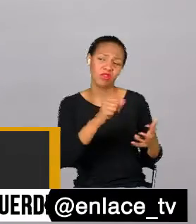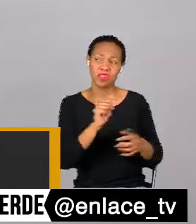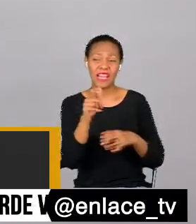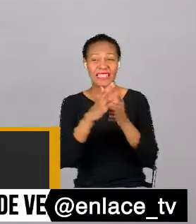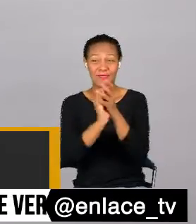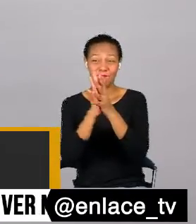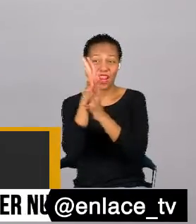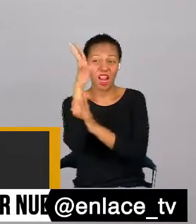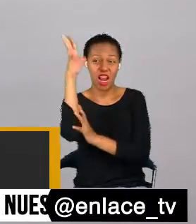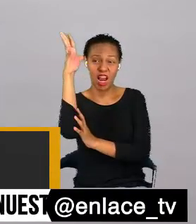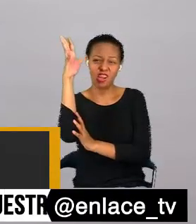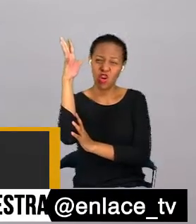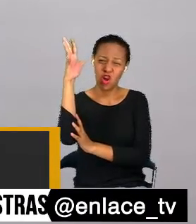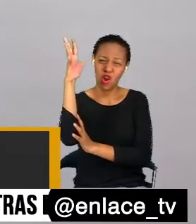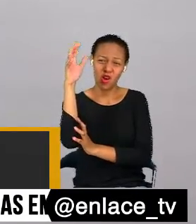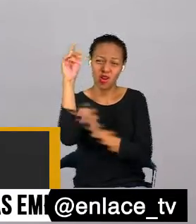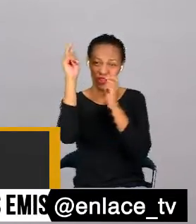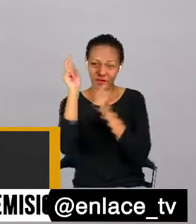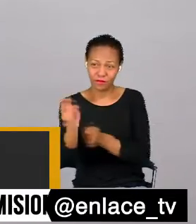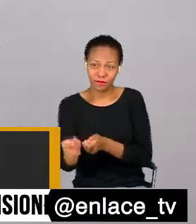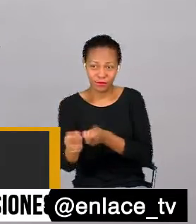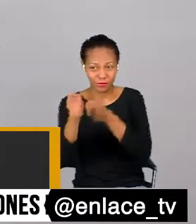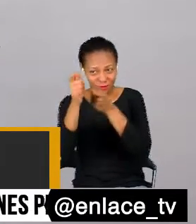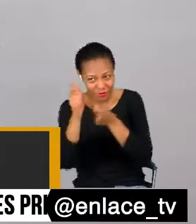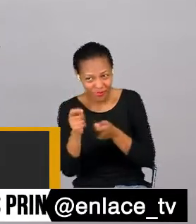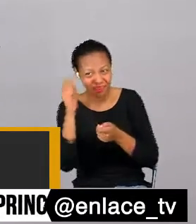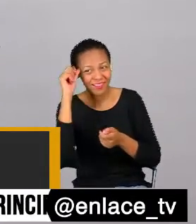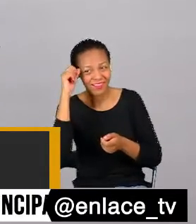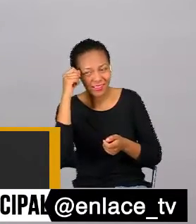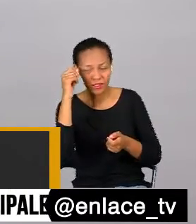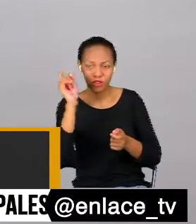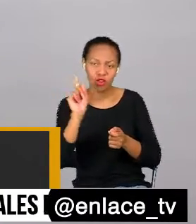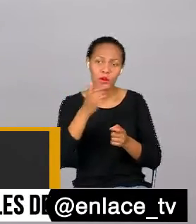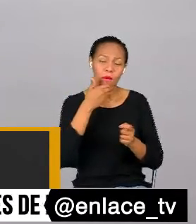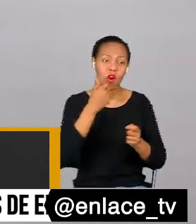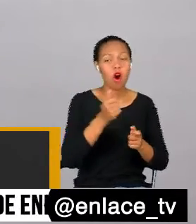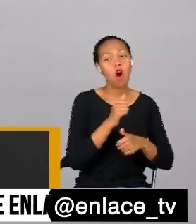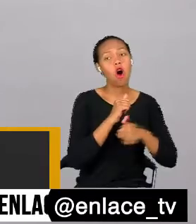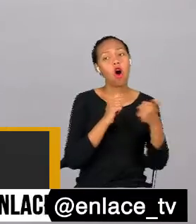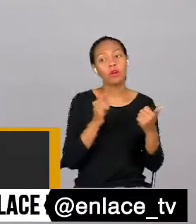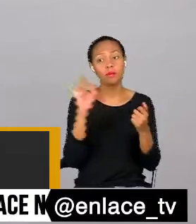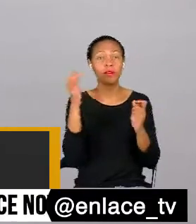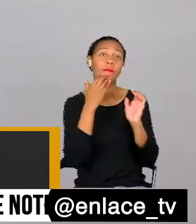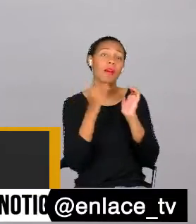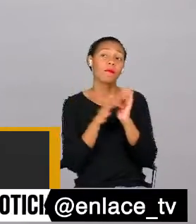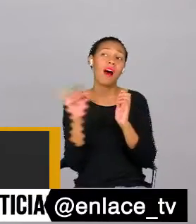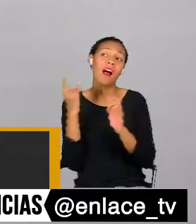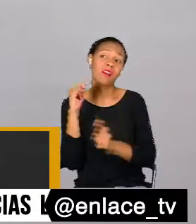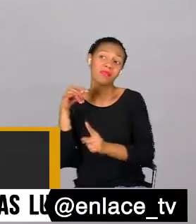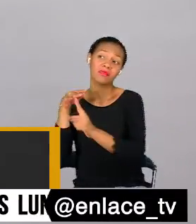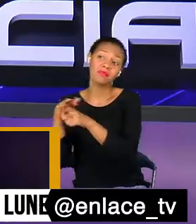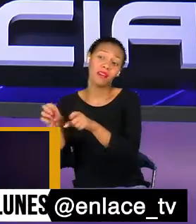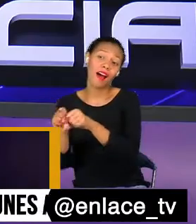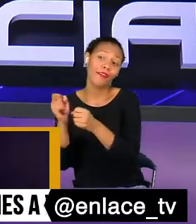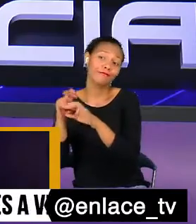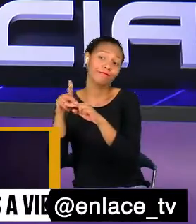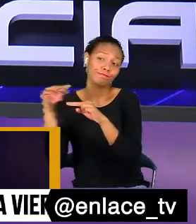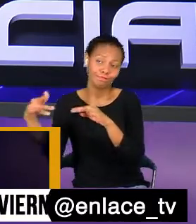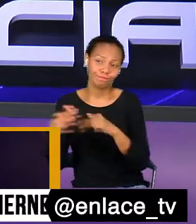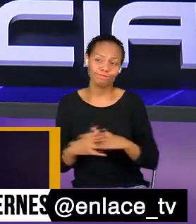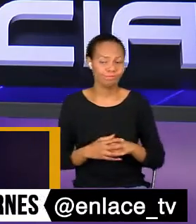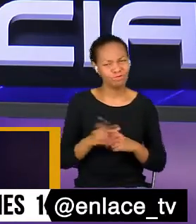evento eucarístico, fortalecer nuestra espiritualidad, pero que no dañe y afecte directamente el medio ambiente como tal. Muy bien, muchas